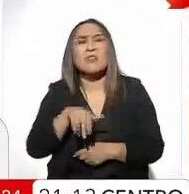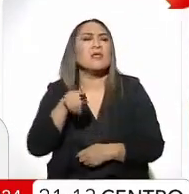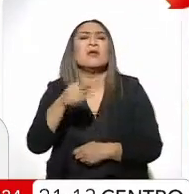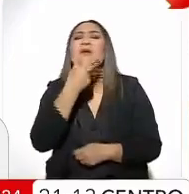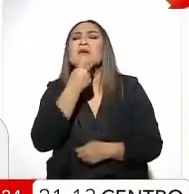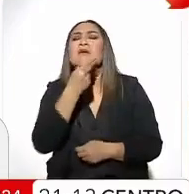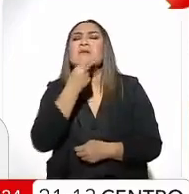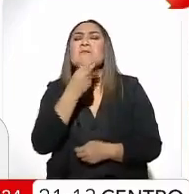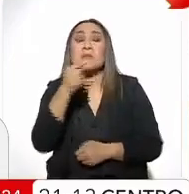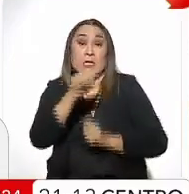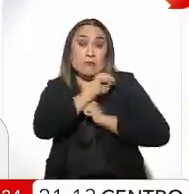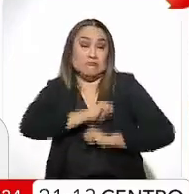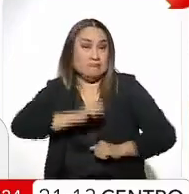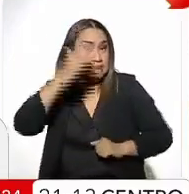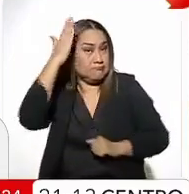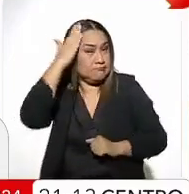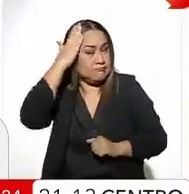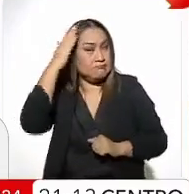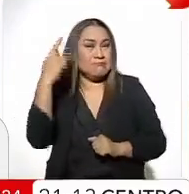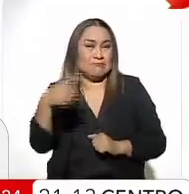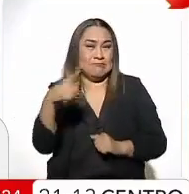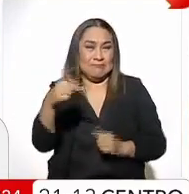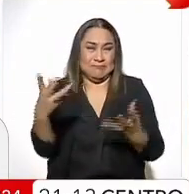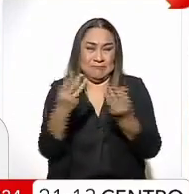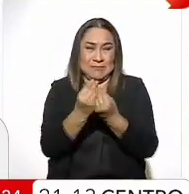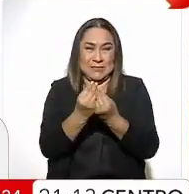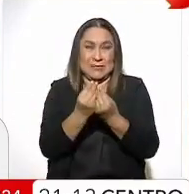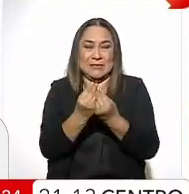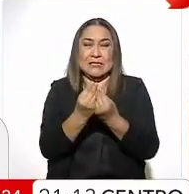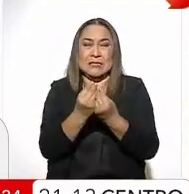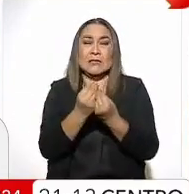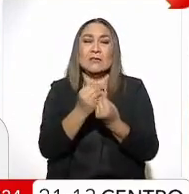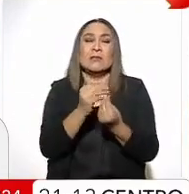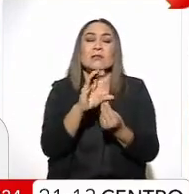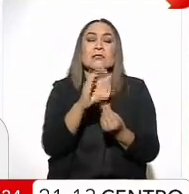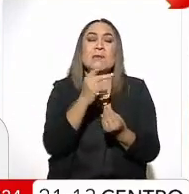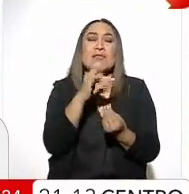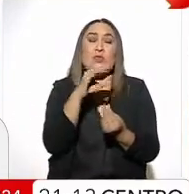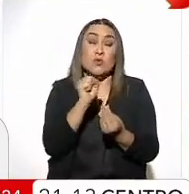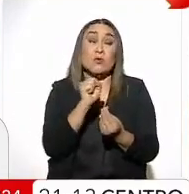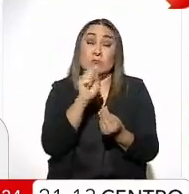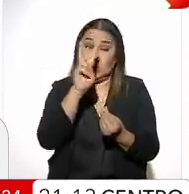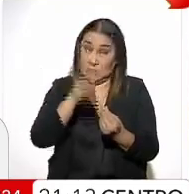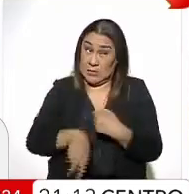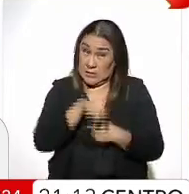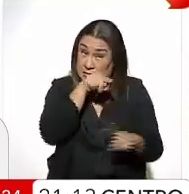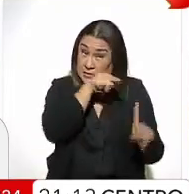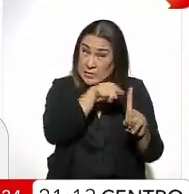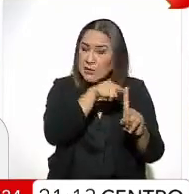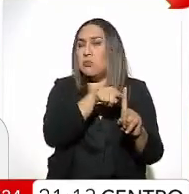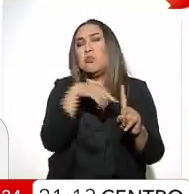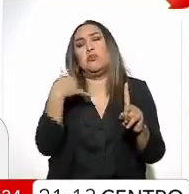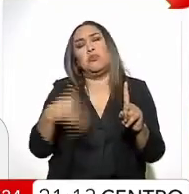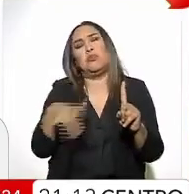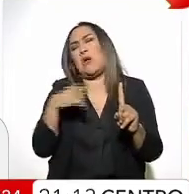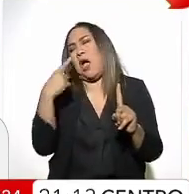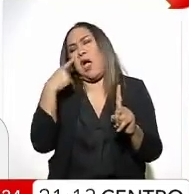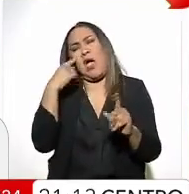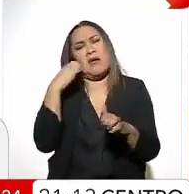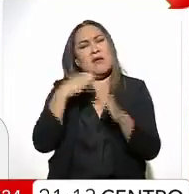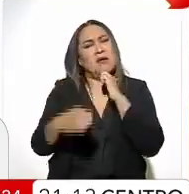Archibaldo, el líder de los Chapitos, es enemigo mortal de Mayo